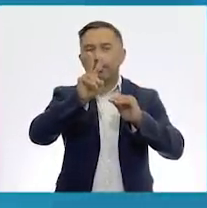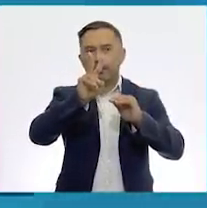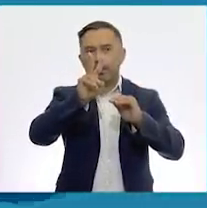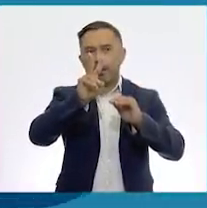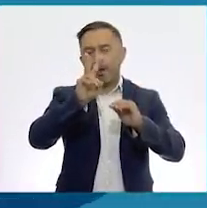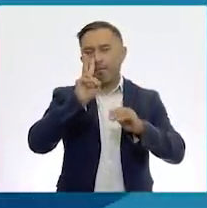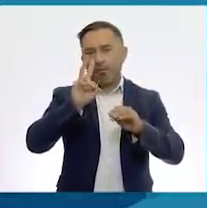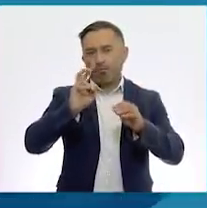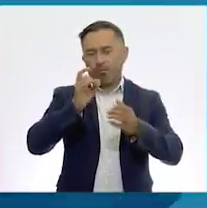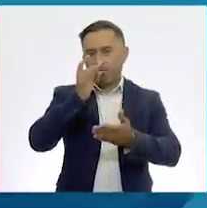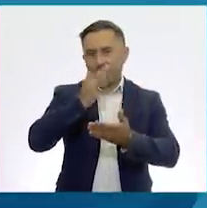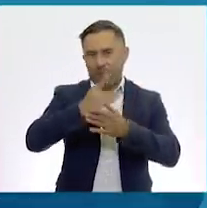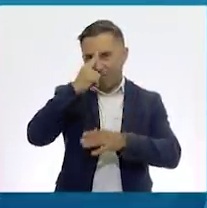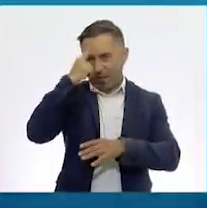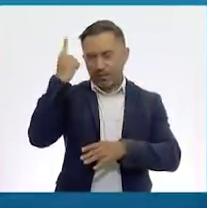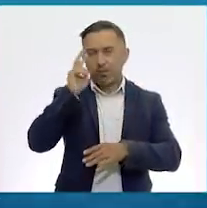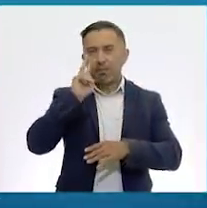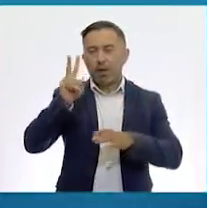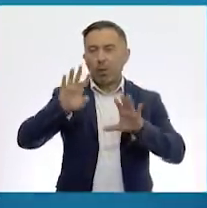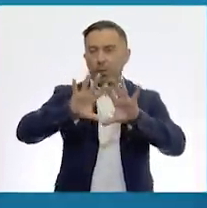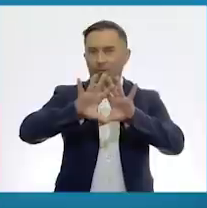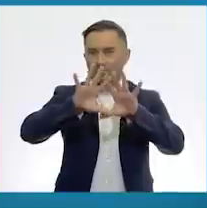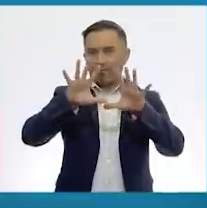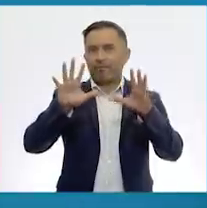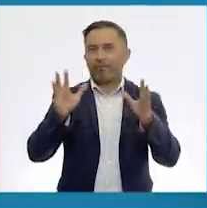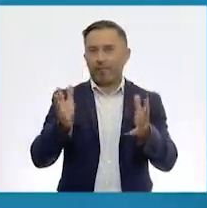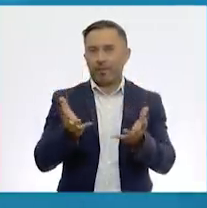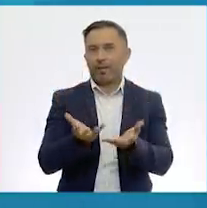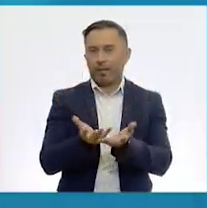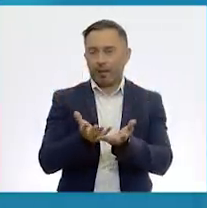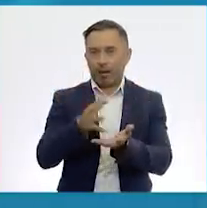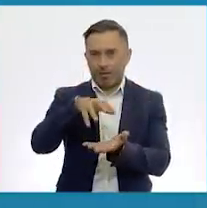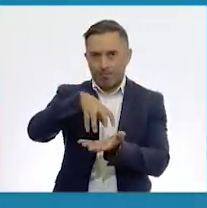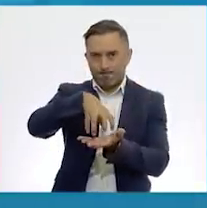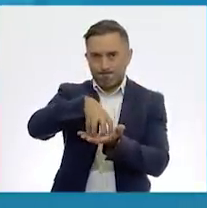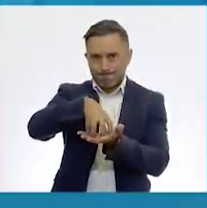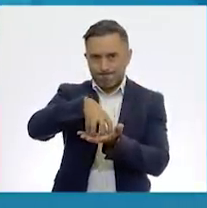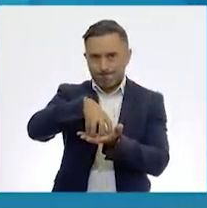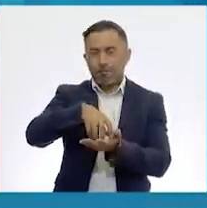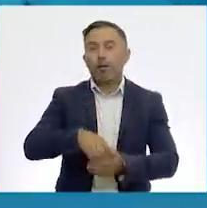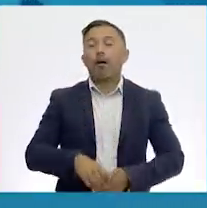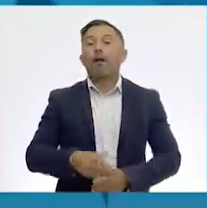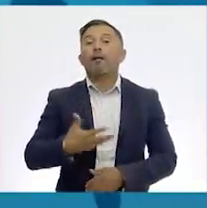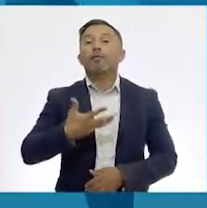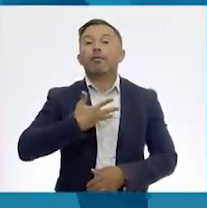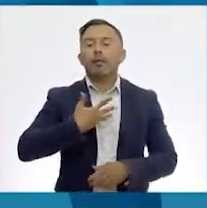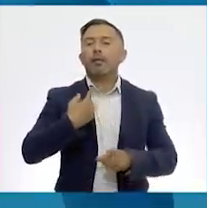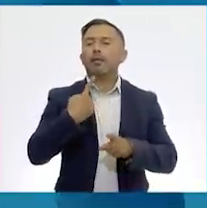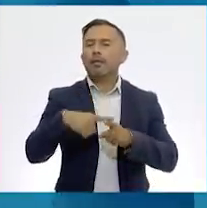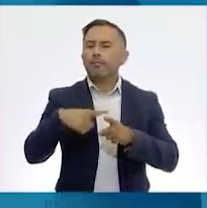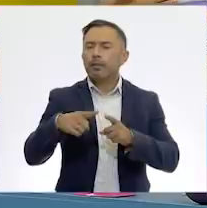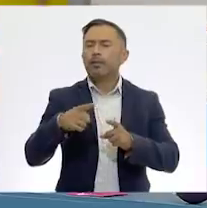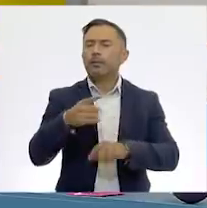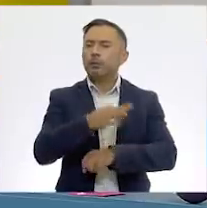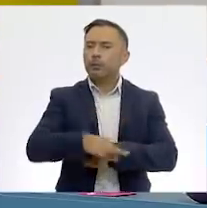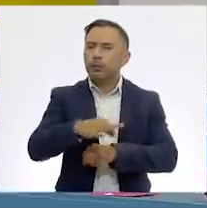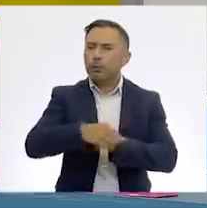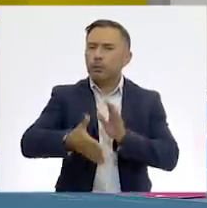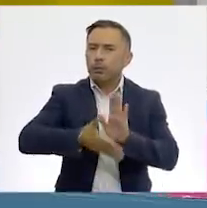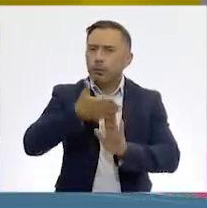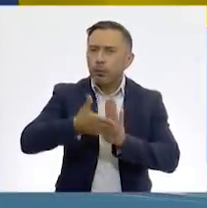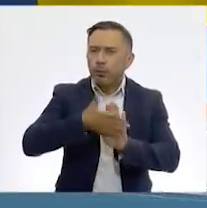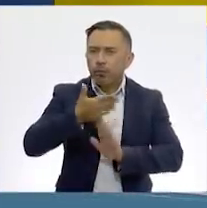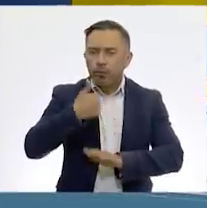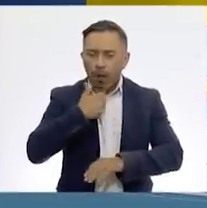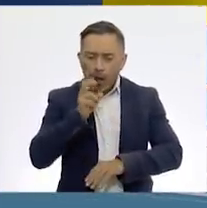pues una esfera, ¿no? E incluso hay otras obras arquitectónicas que tienen pues formas mucho